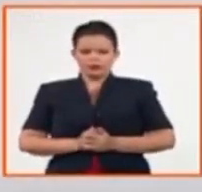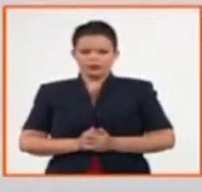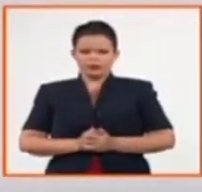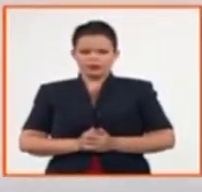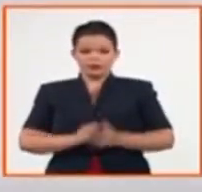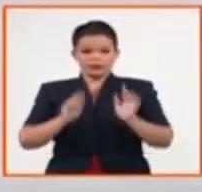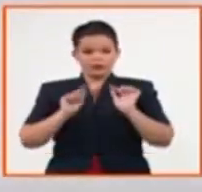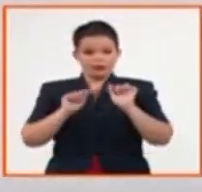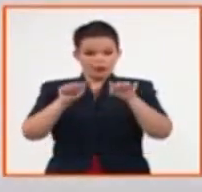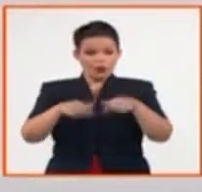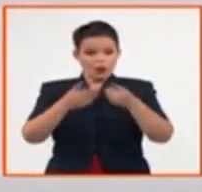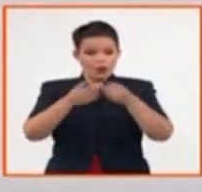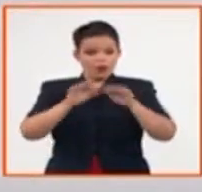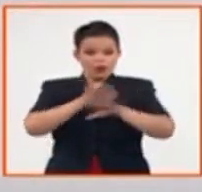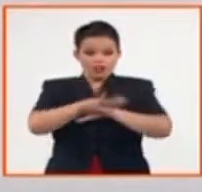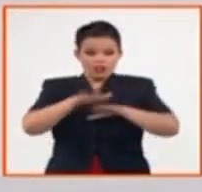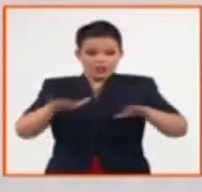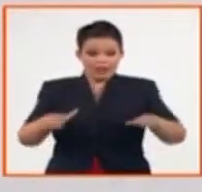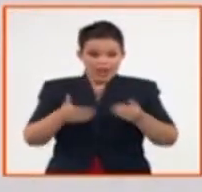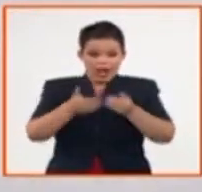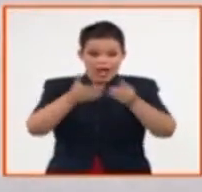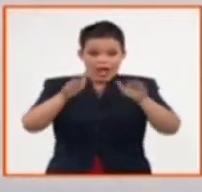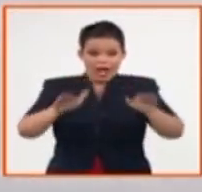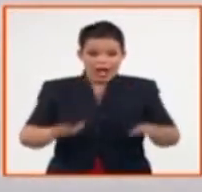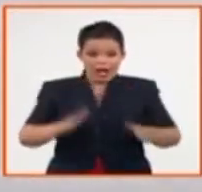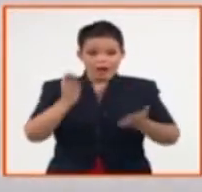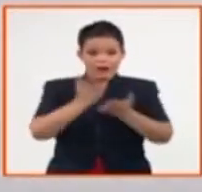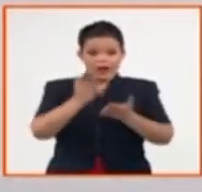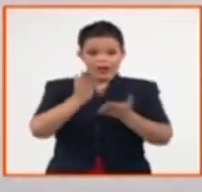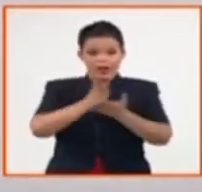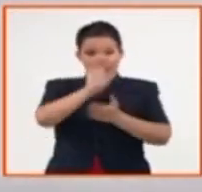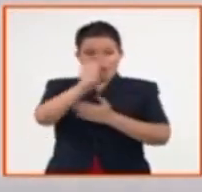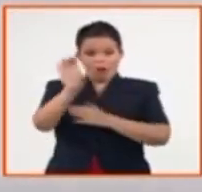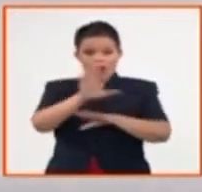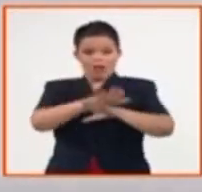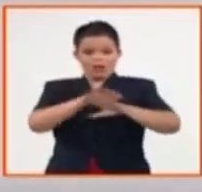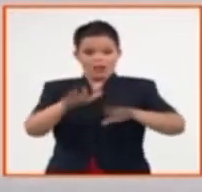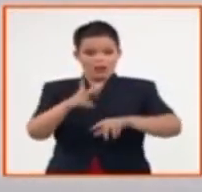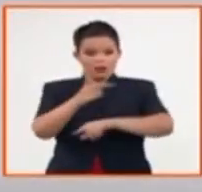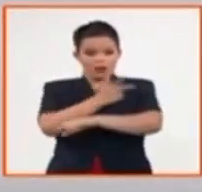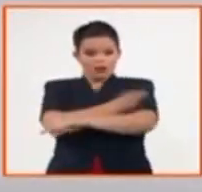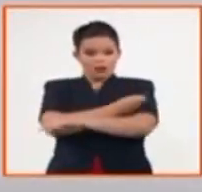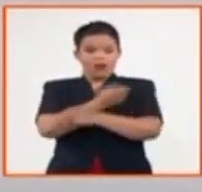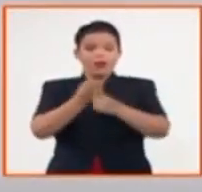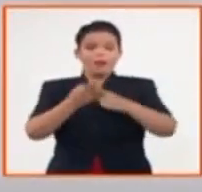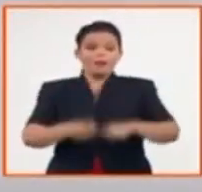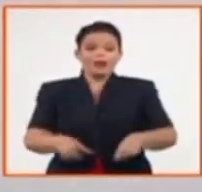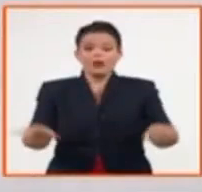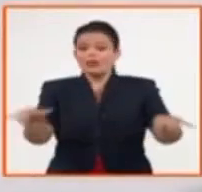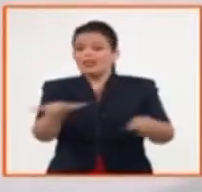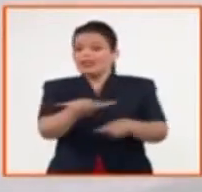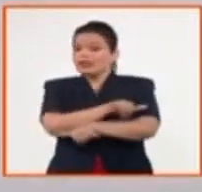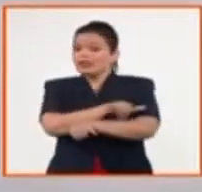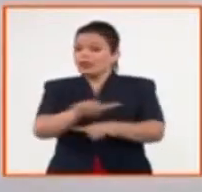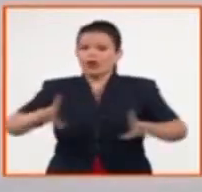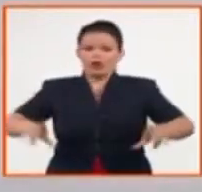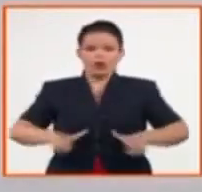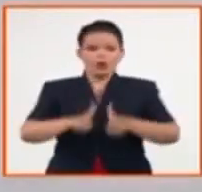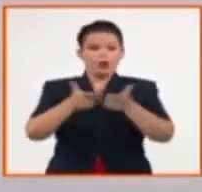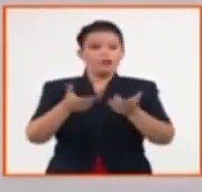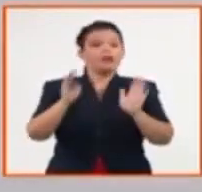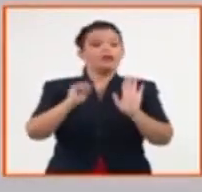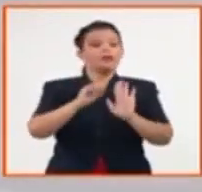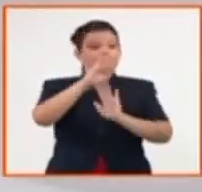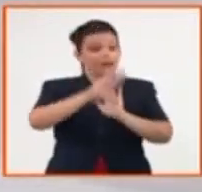reanuden las actividades docentes estar vacunado, pero sí hay que estar cumpliendo con todas las medidas que establece la escuela para preservar la salud de nuestros estudiantes. Por